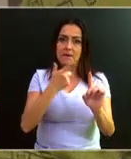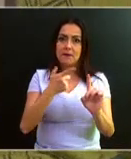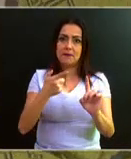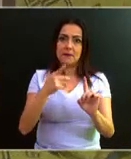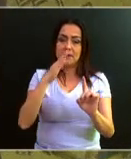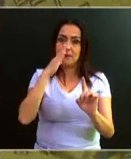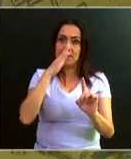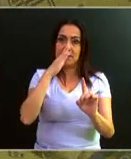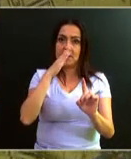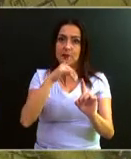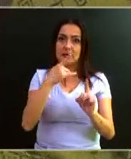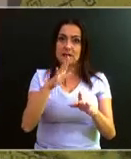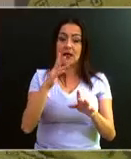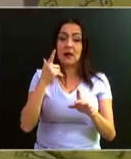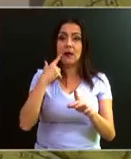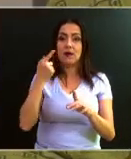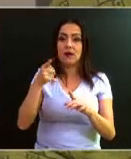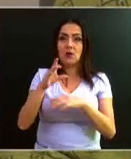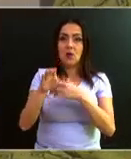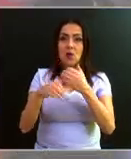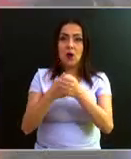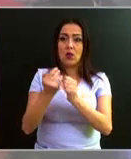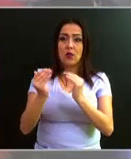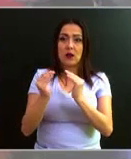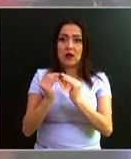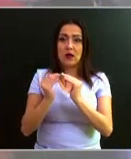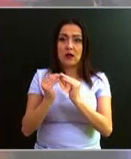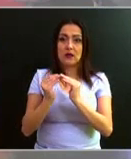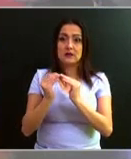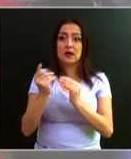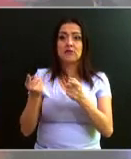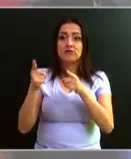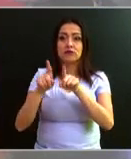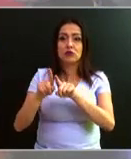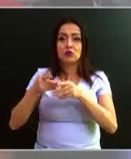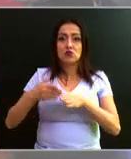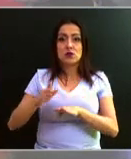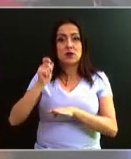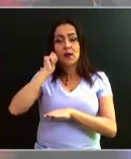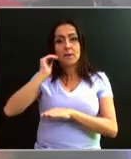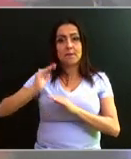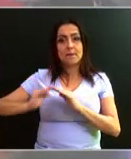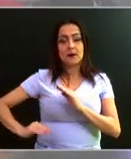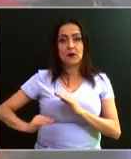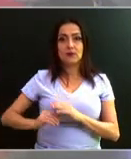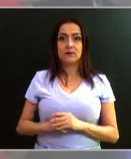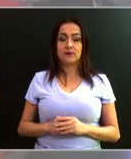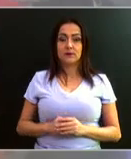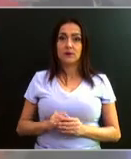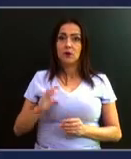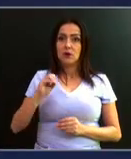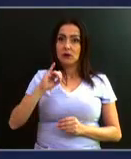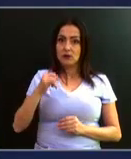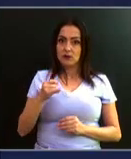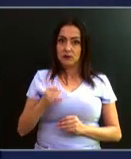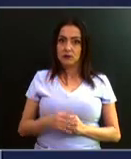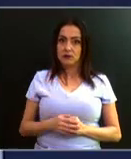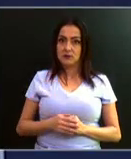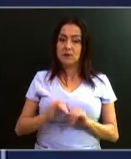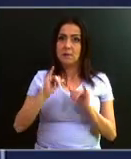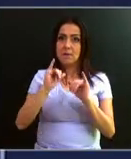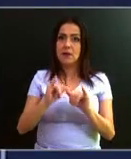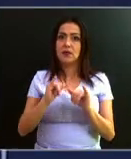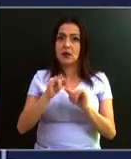madre. Villalobos Gamboa fue asesinada en el cuarto de su casa cuando estaba en compañía de su hija menor. El organismo de investigación judicial mantiene